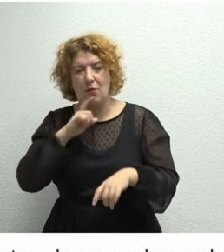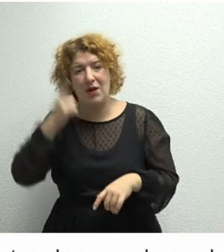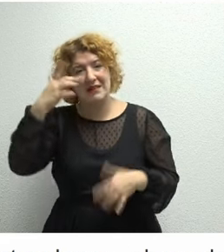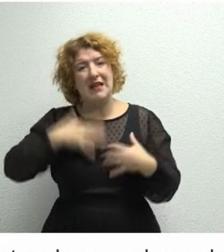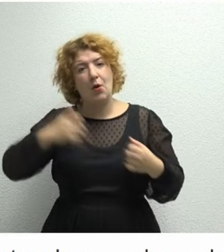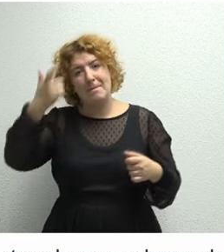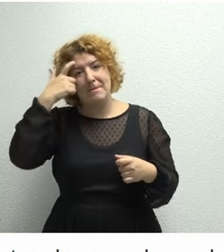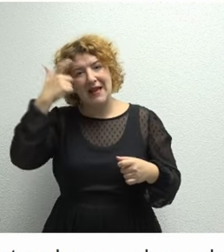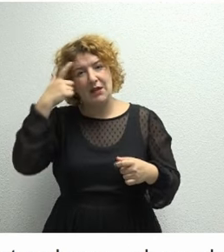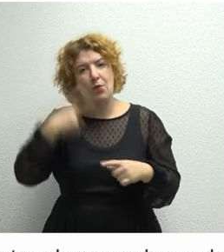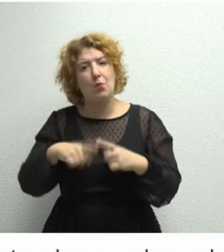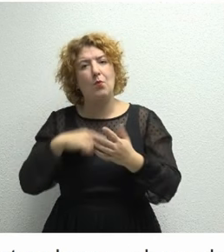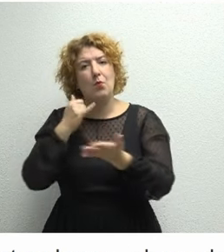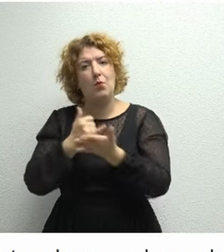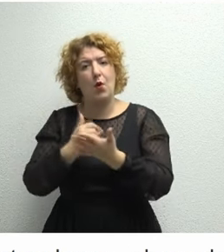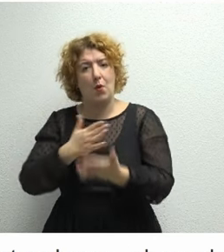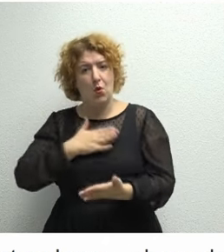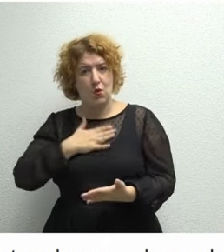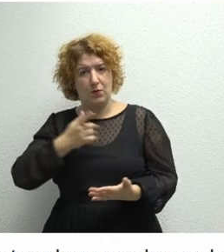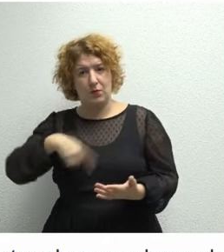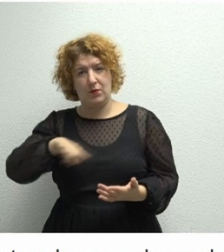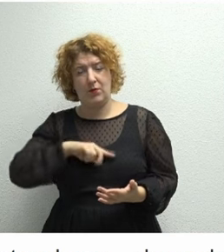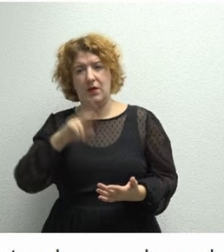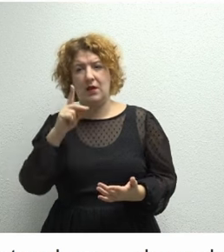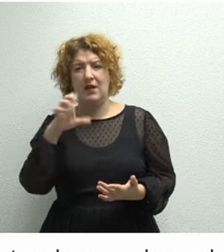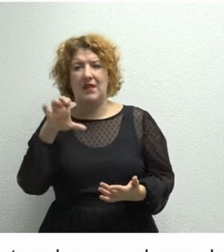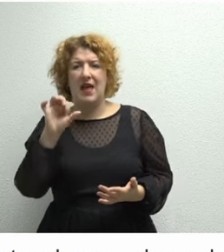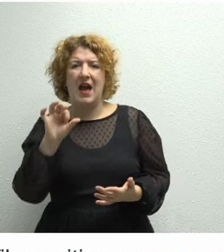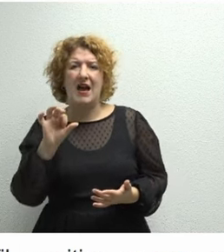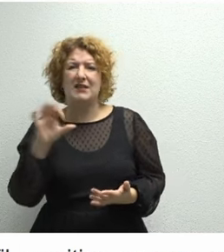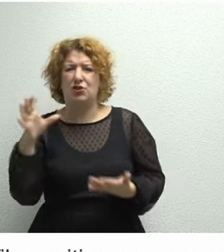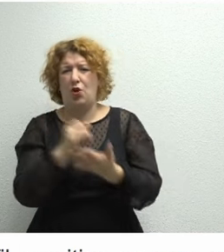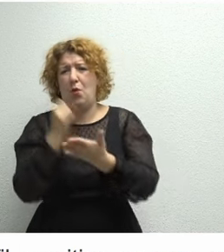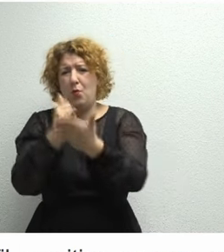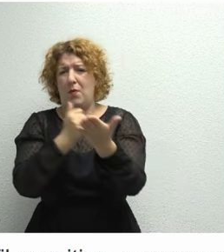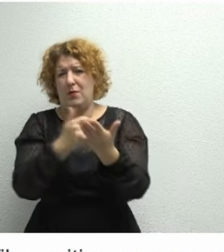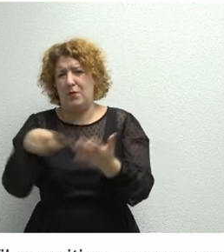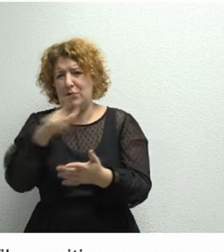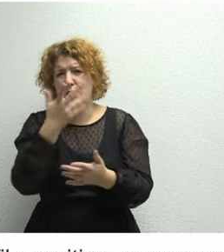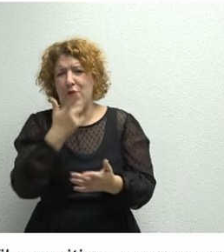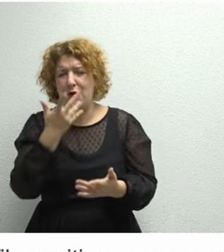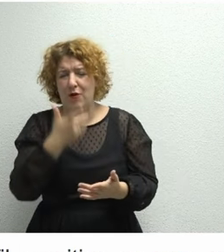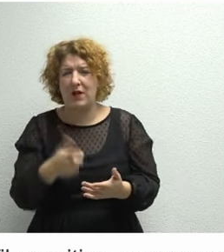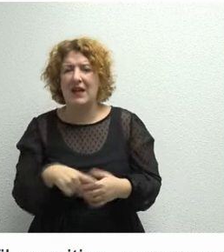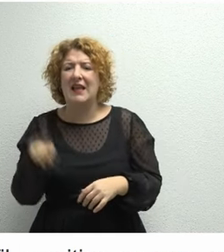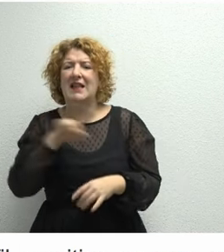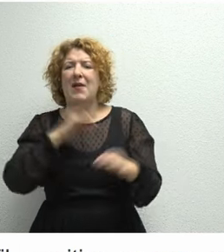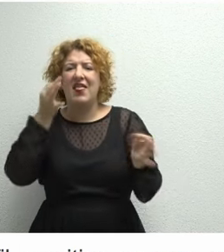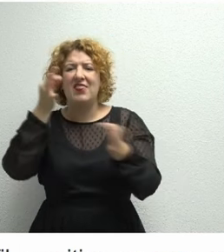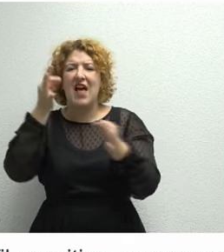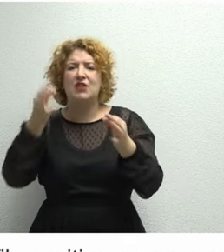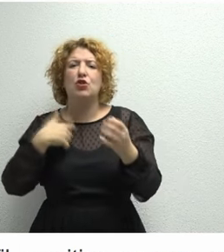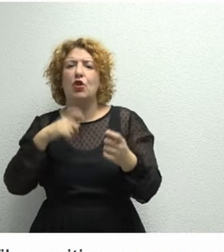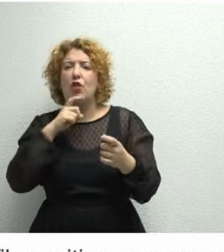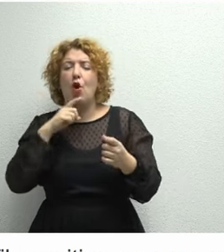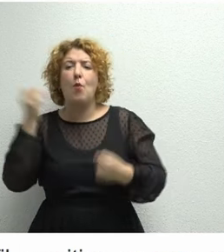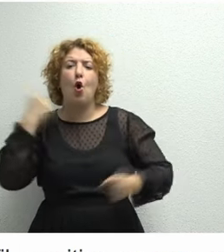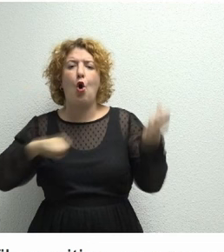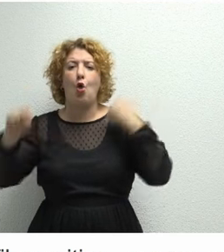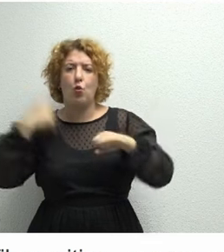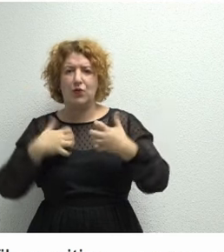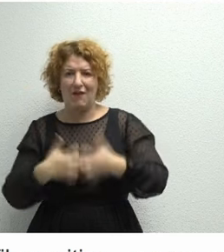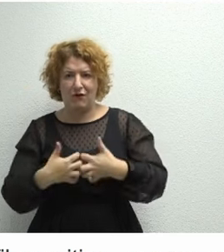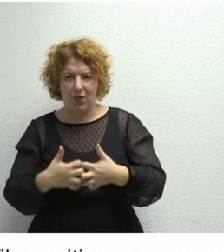Mental con pruebas específicas nuestras como el das el minip yo creo que os suenan todos y aportamos también datos sobre la funcionalidad de la conducta